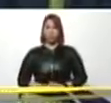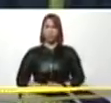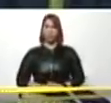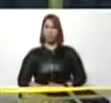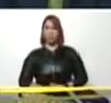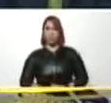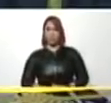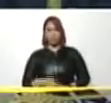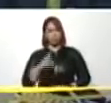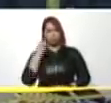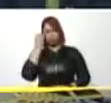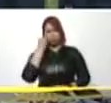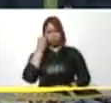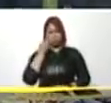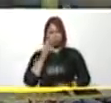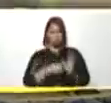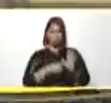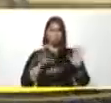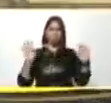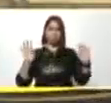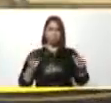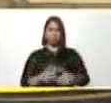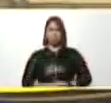No creo, ¿verdad, Iris?